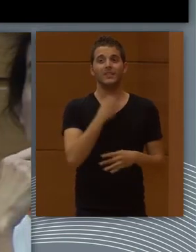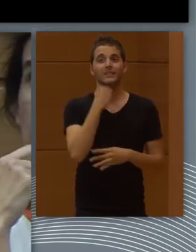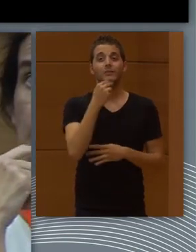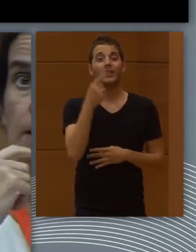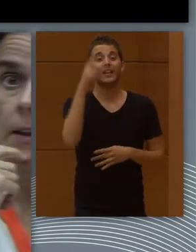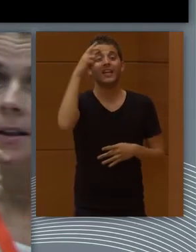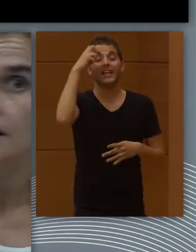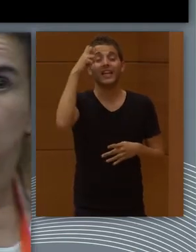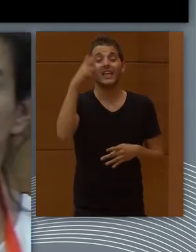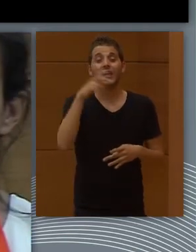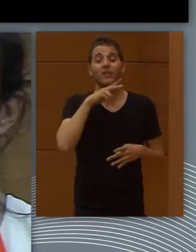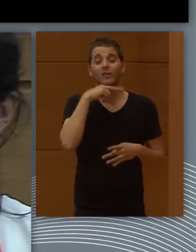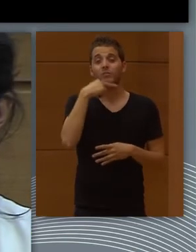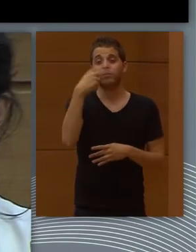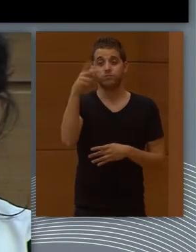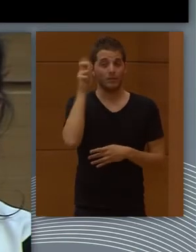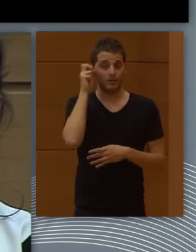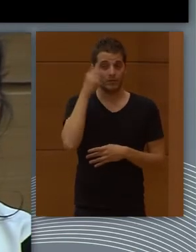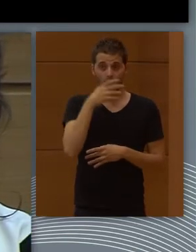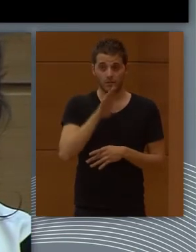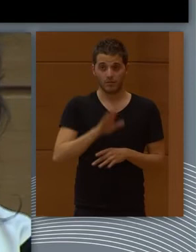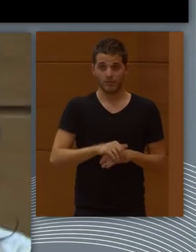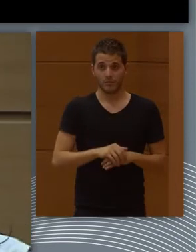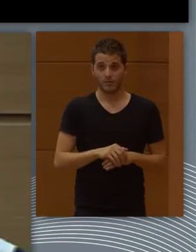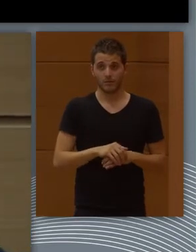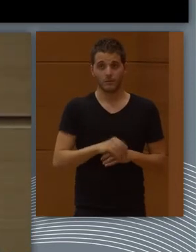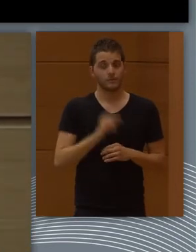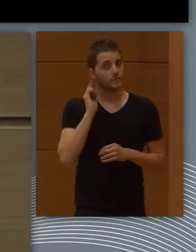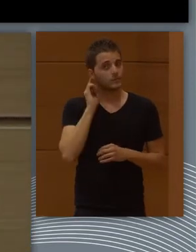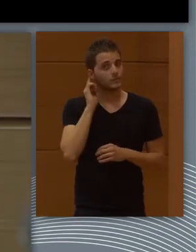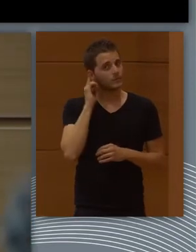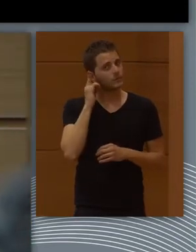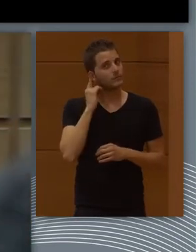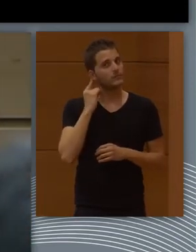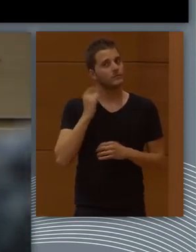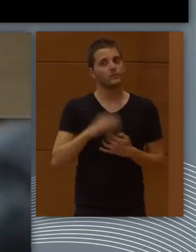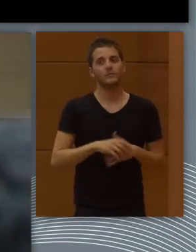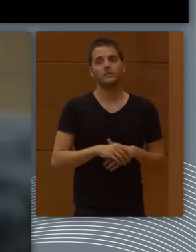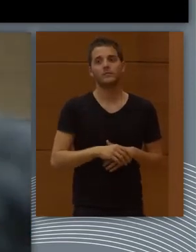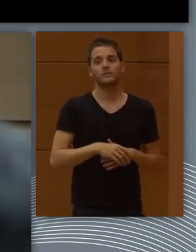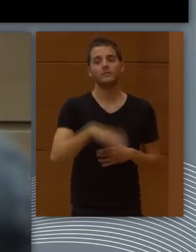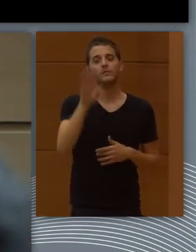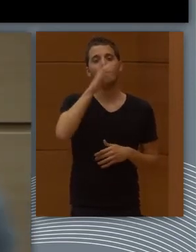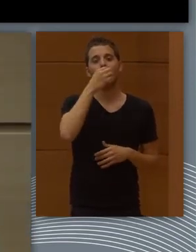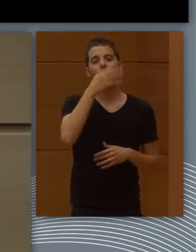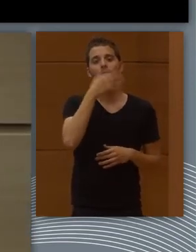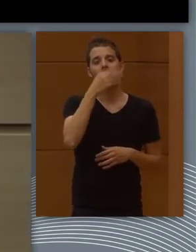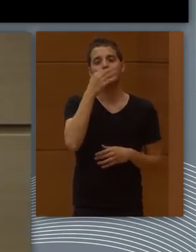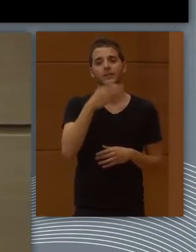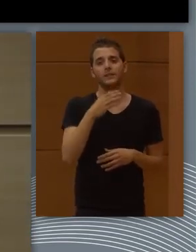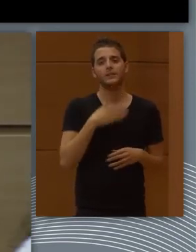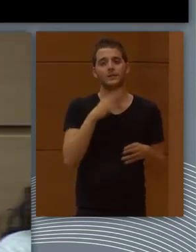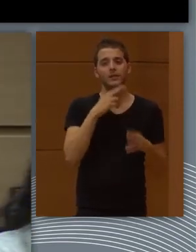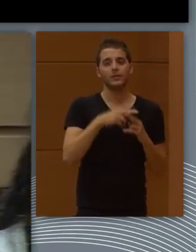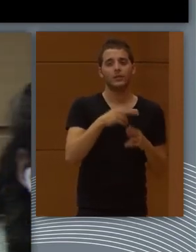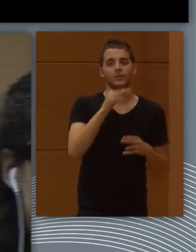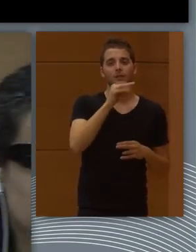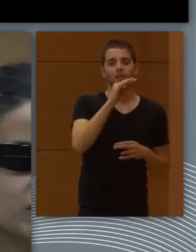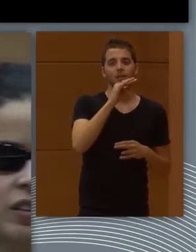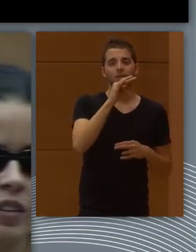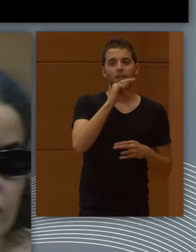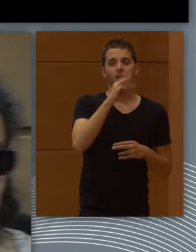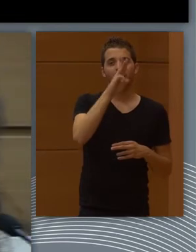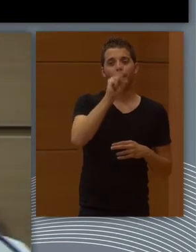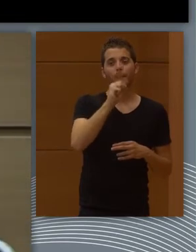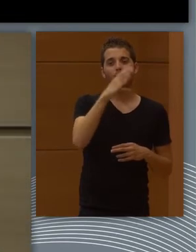Sí, sí, se te oye. Buenas tardes, José Francisco Rodríguez.